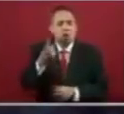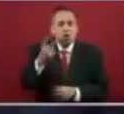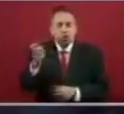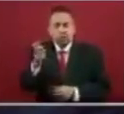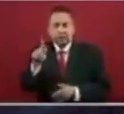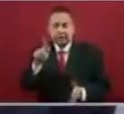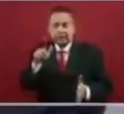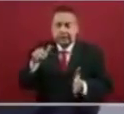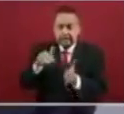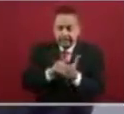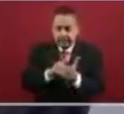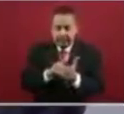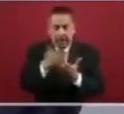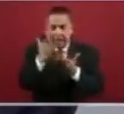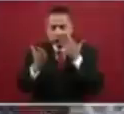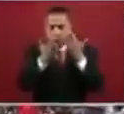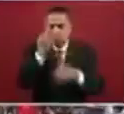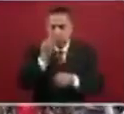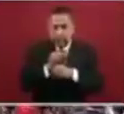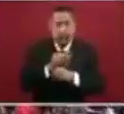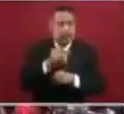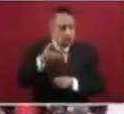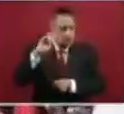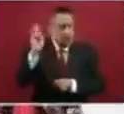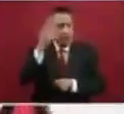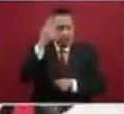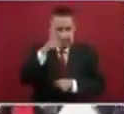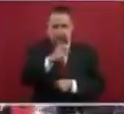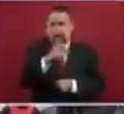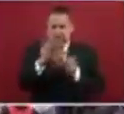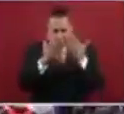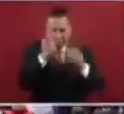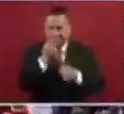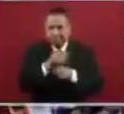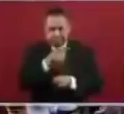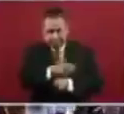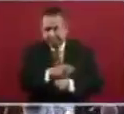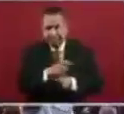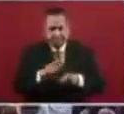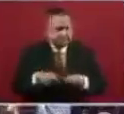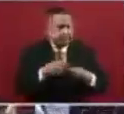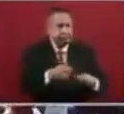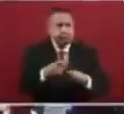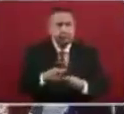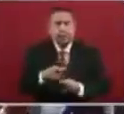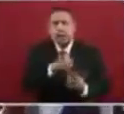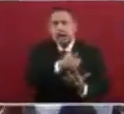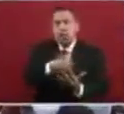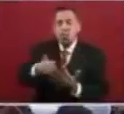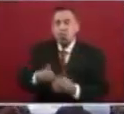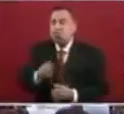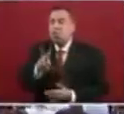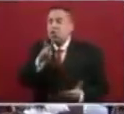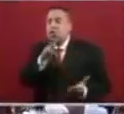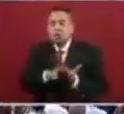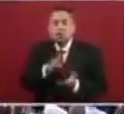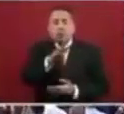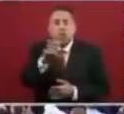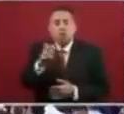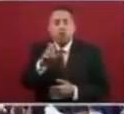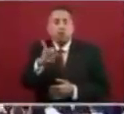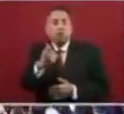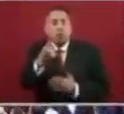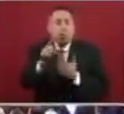270,000 estudiantes universitarios, becas de 2,400 pesos